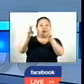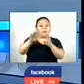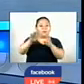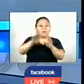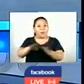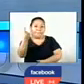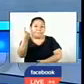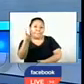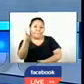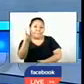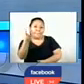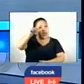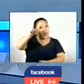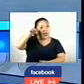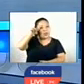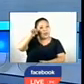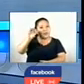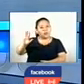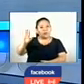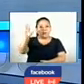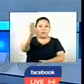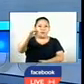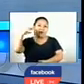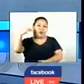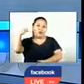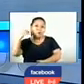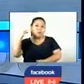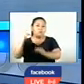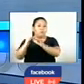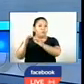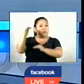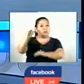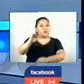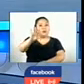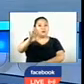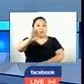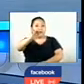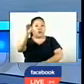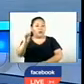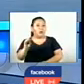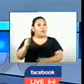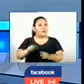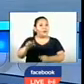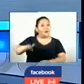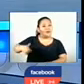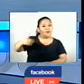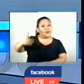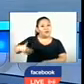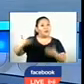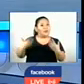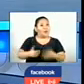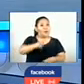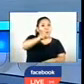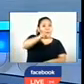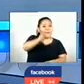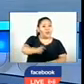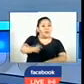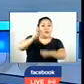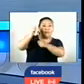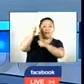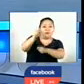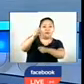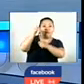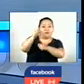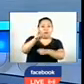analistas proyectan que la economía colombiana podría crecer por encima del 5% este año pese a más de un mes de manifestaciones que han